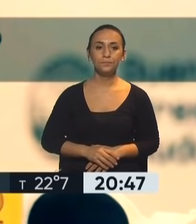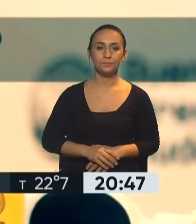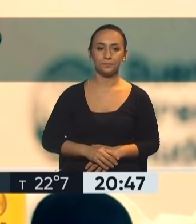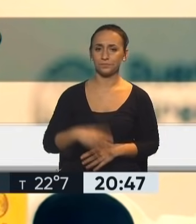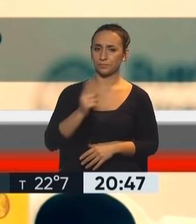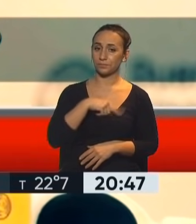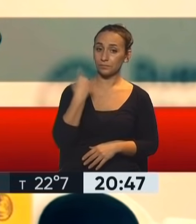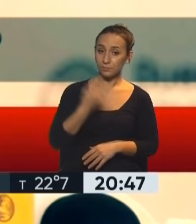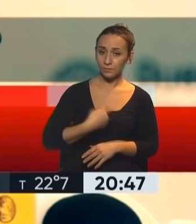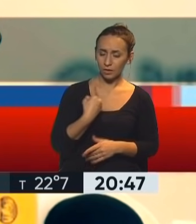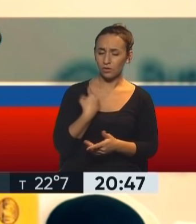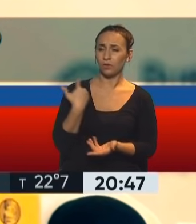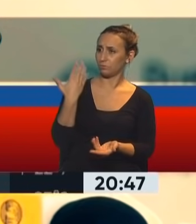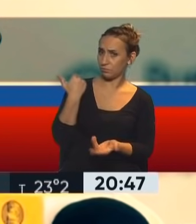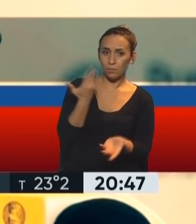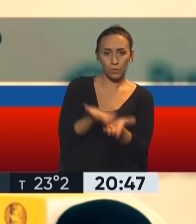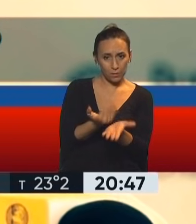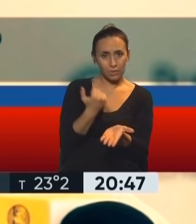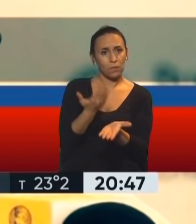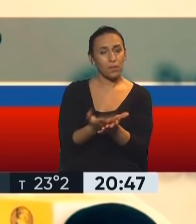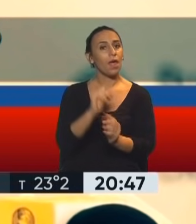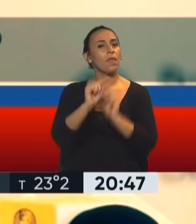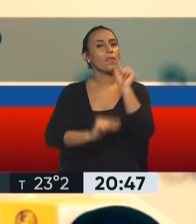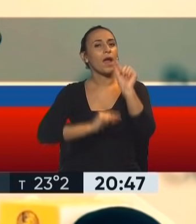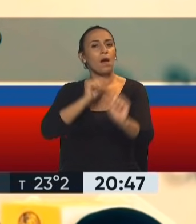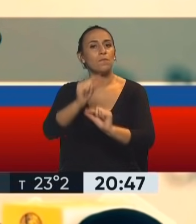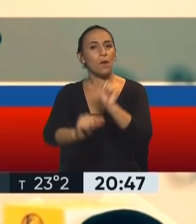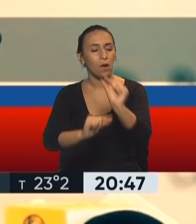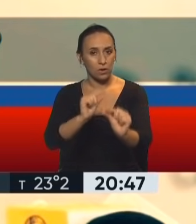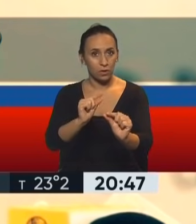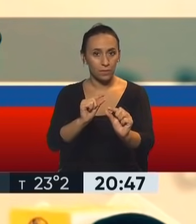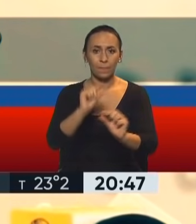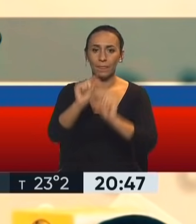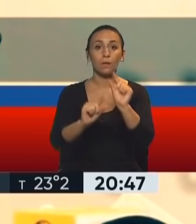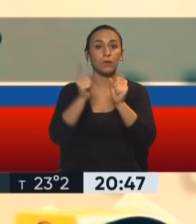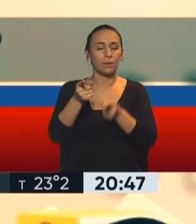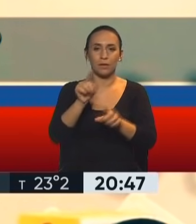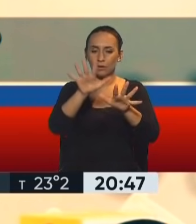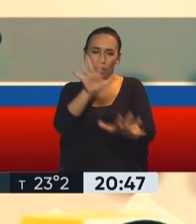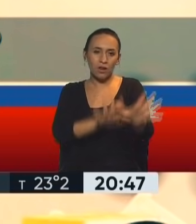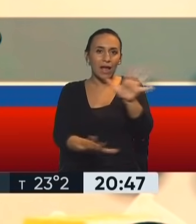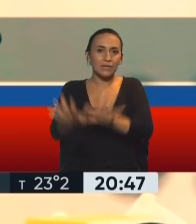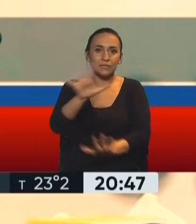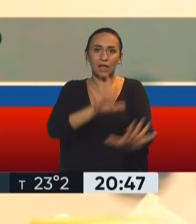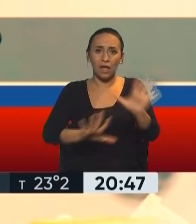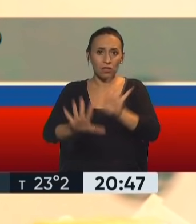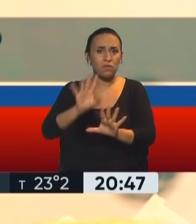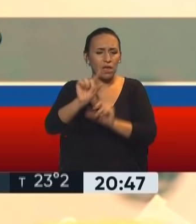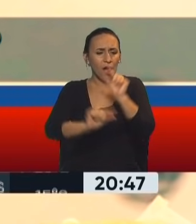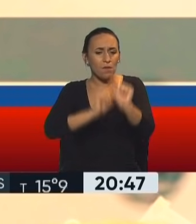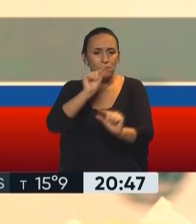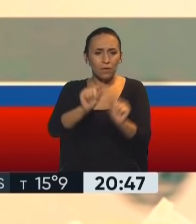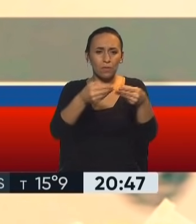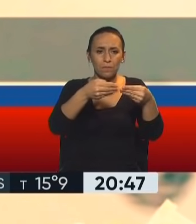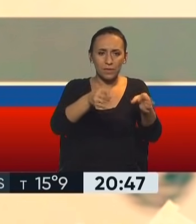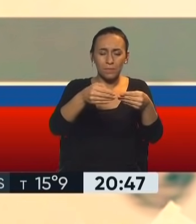Nosotros venimos proponiendo un plan progresivo y planificado, digamos, de aperturas, de